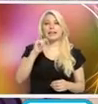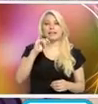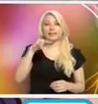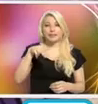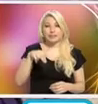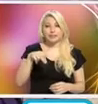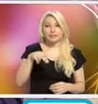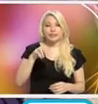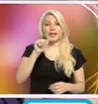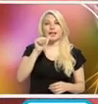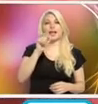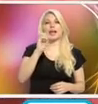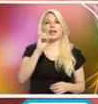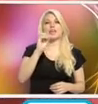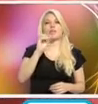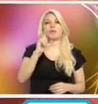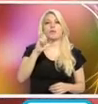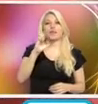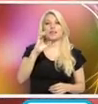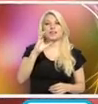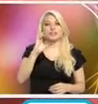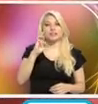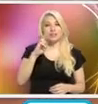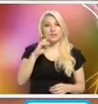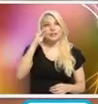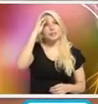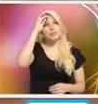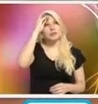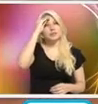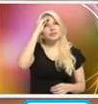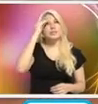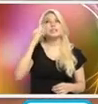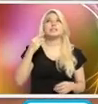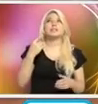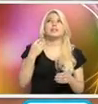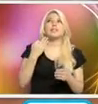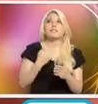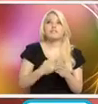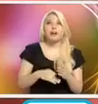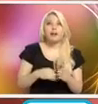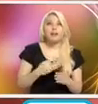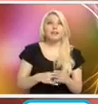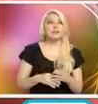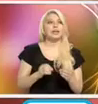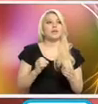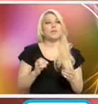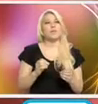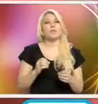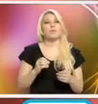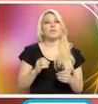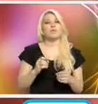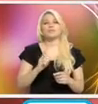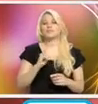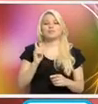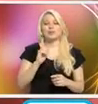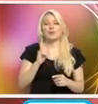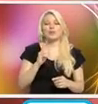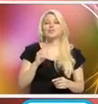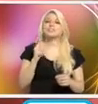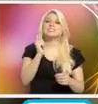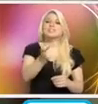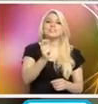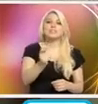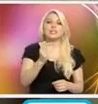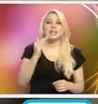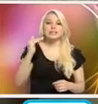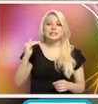Mucha gente dice es que es adolecer, que le falta algo. No es cierto. Adolecere significa crecer. Y es un momento